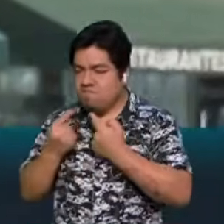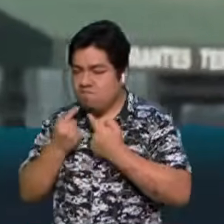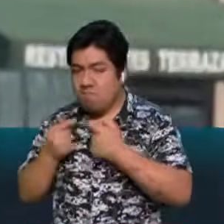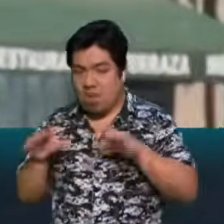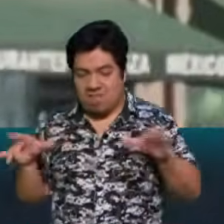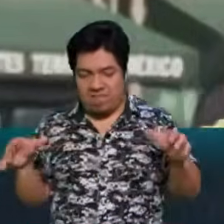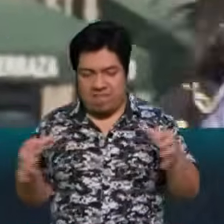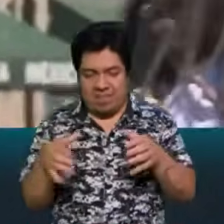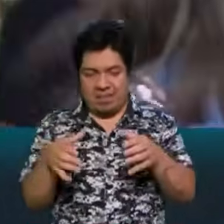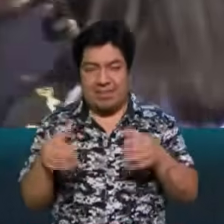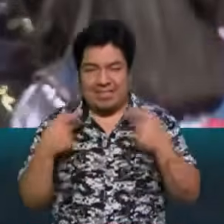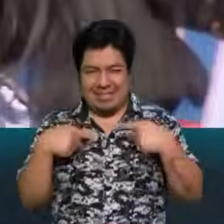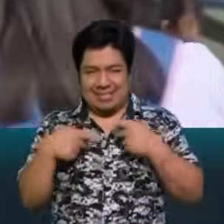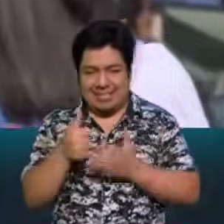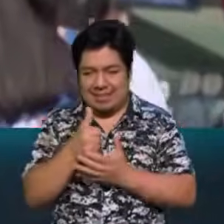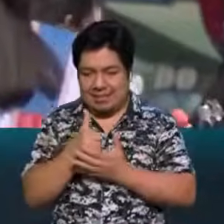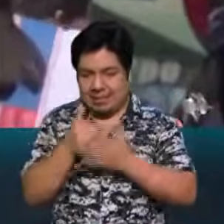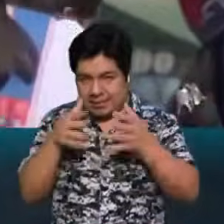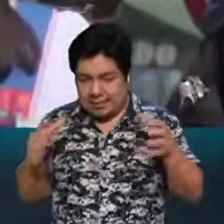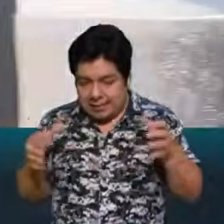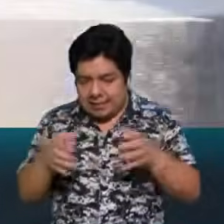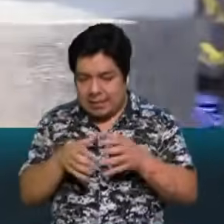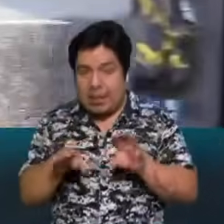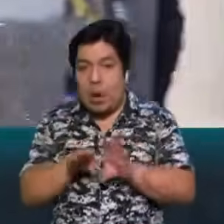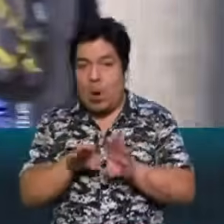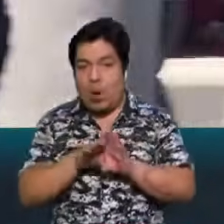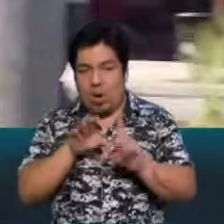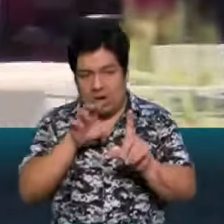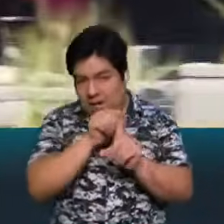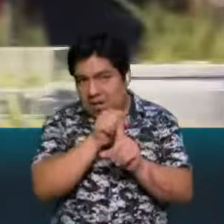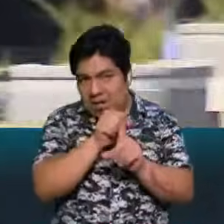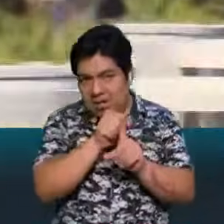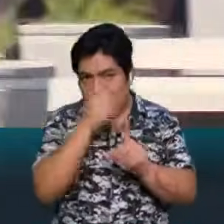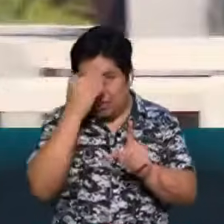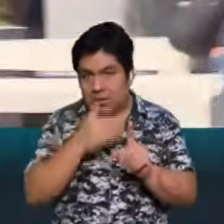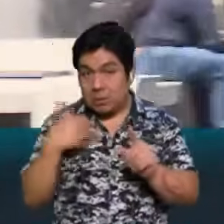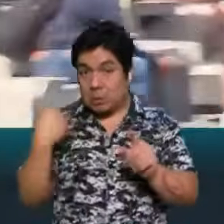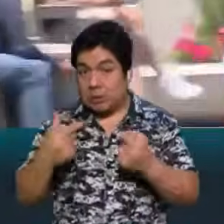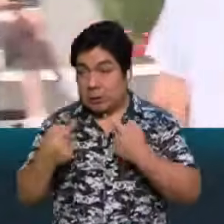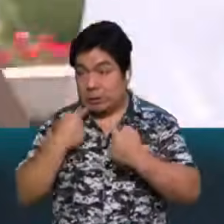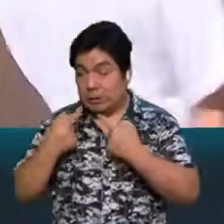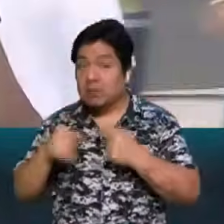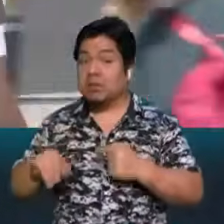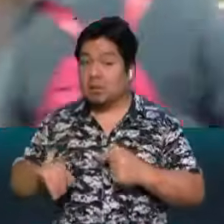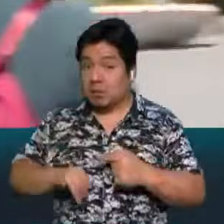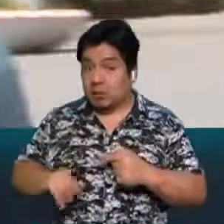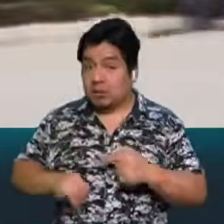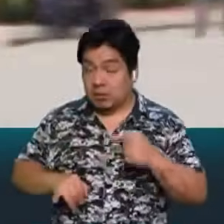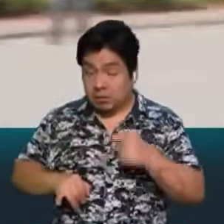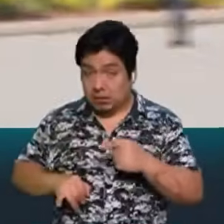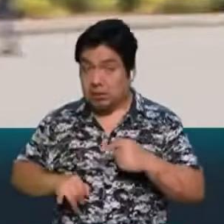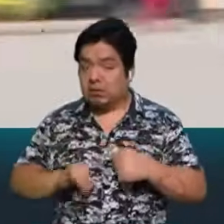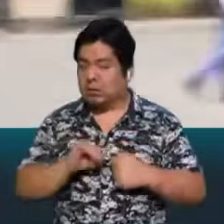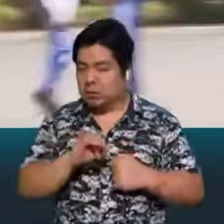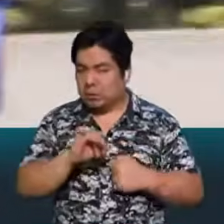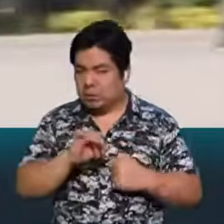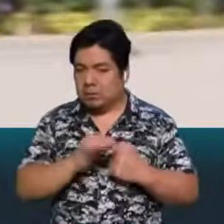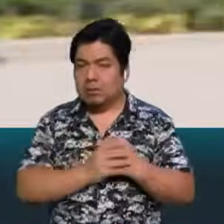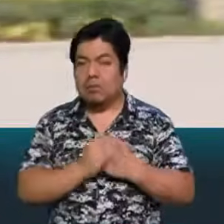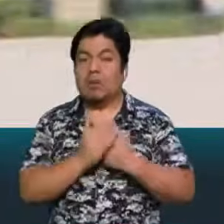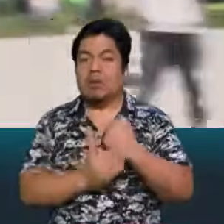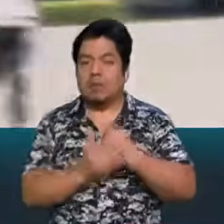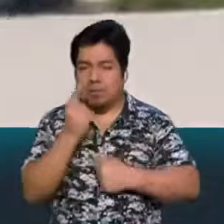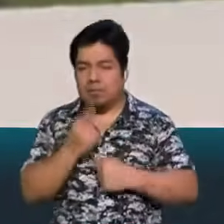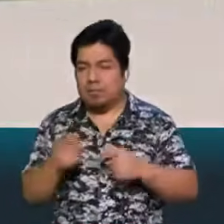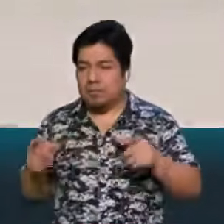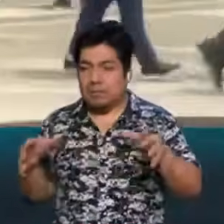ciudad de cómo vamos a llegar a eso, porque hoy se va a venir una discusión muy interesante, porque para